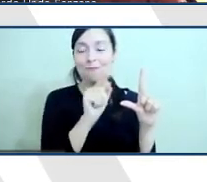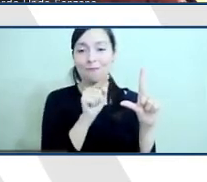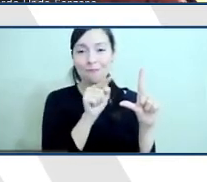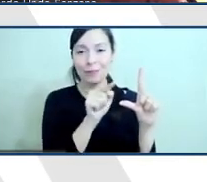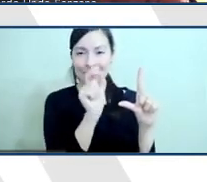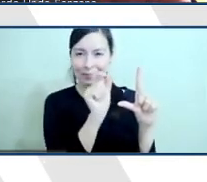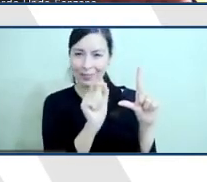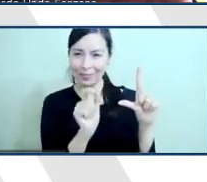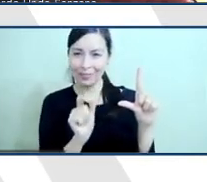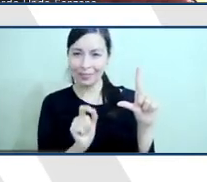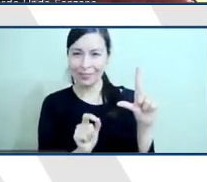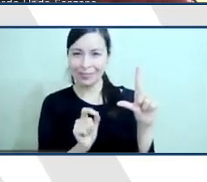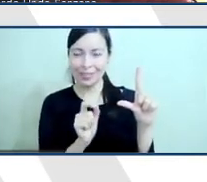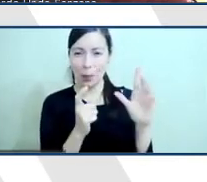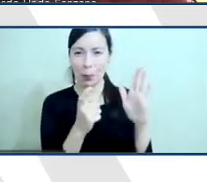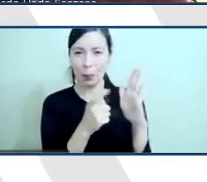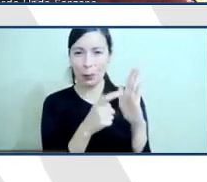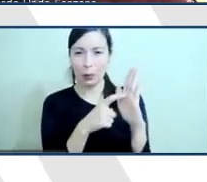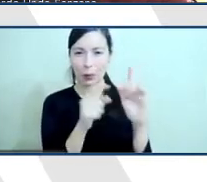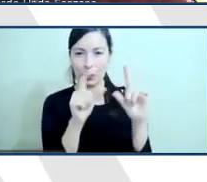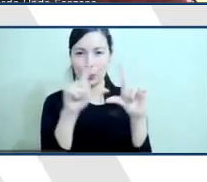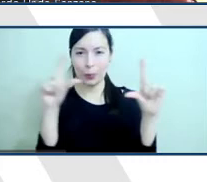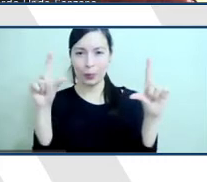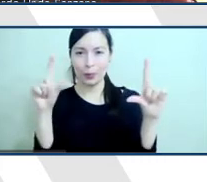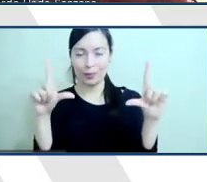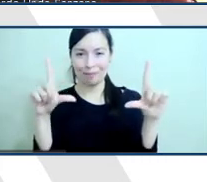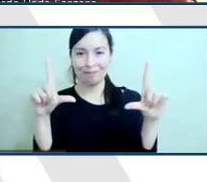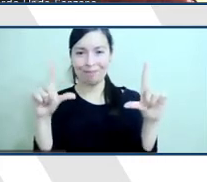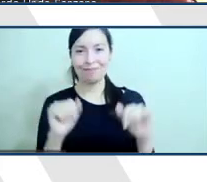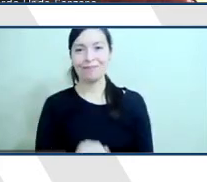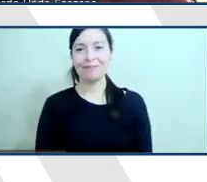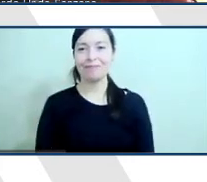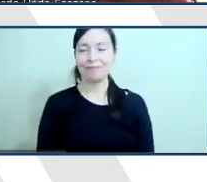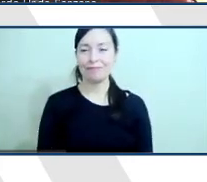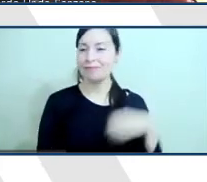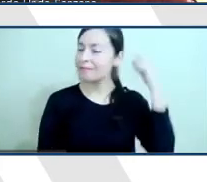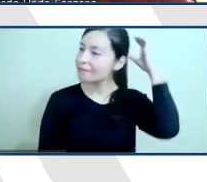Carmen como un punto de satellite tracking, de